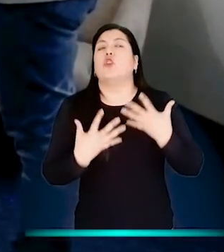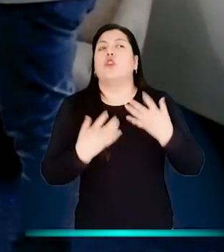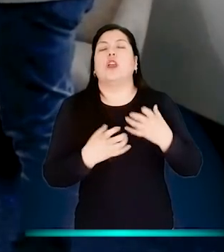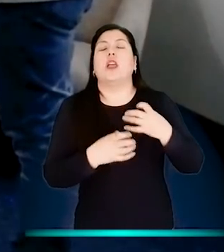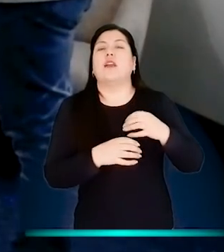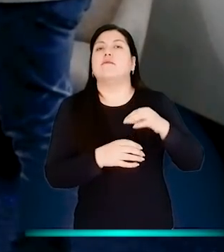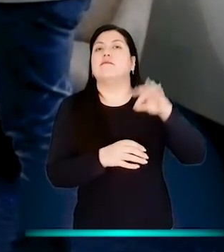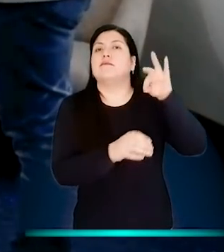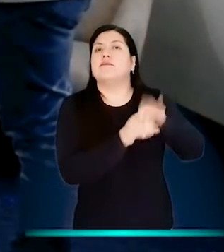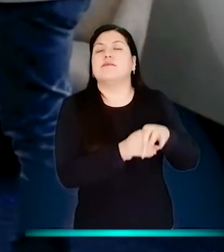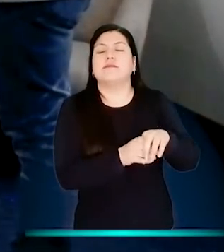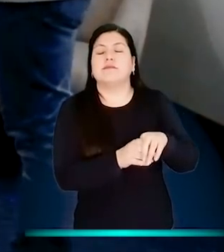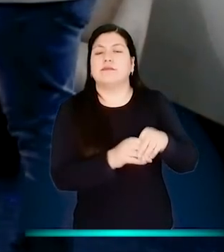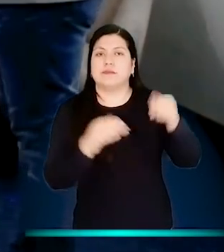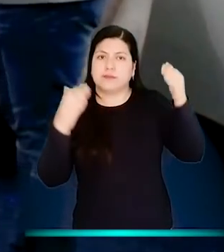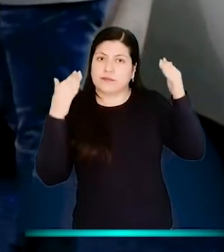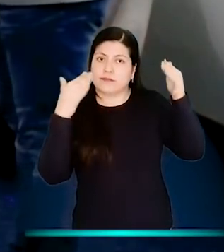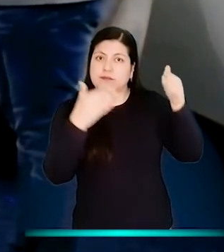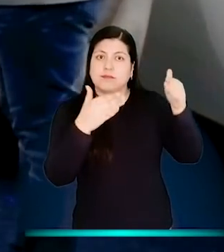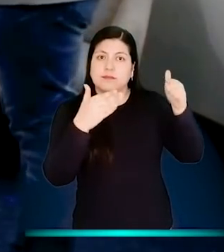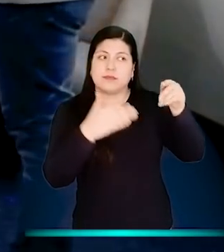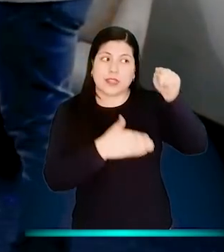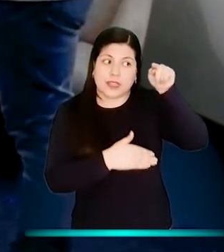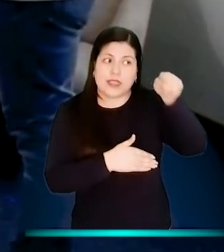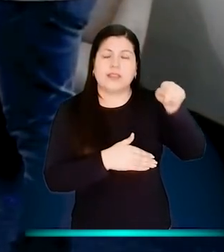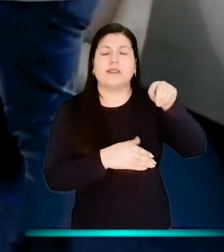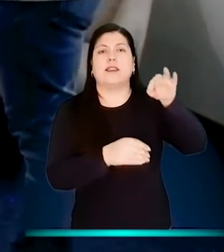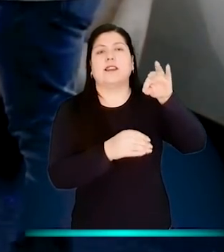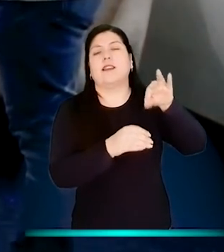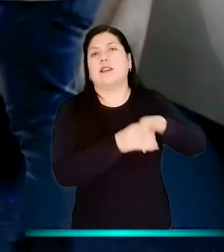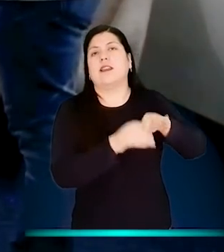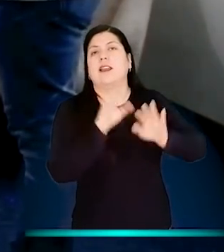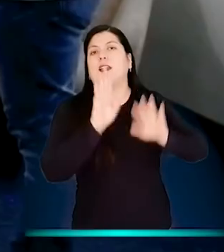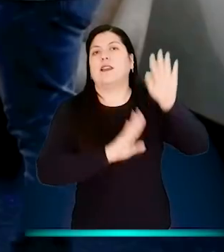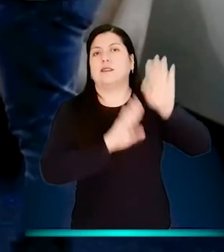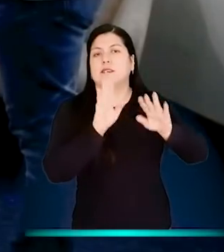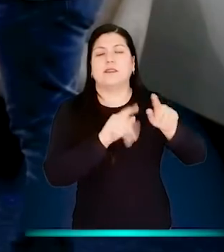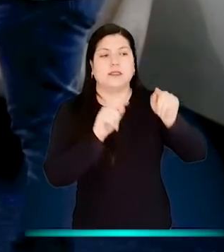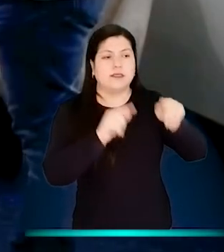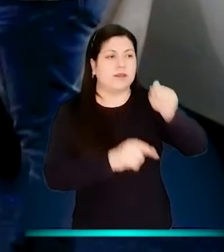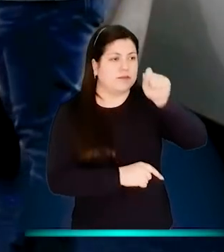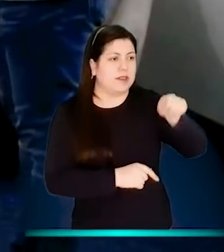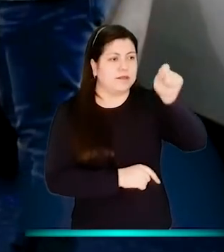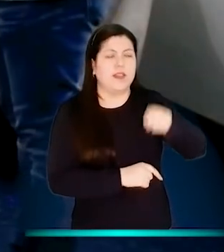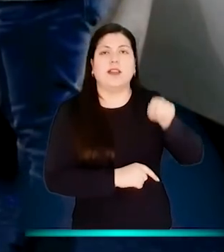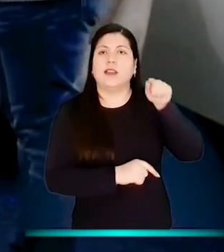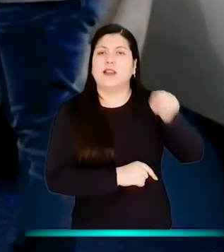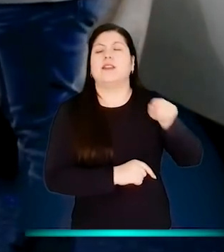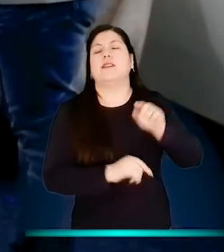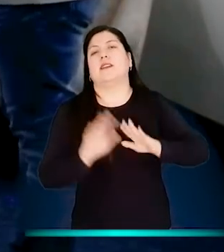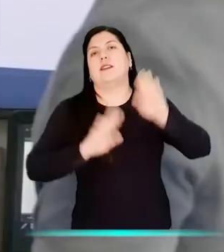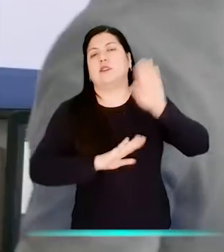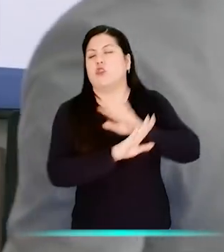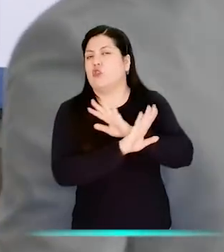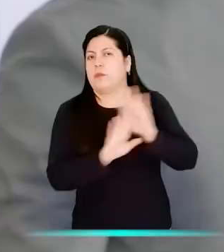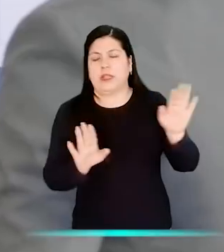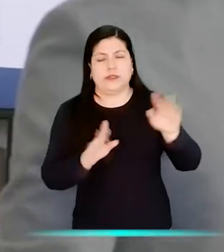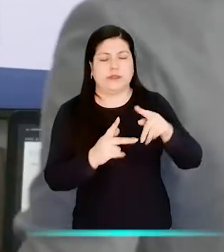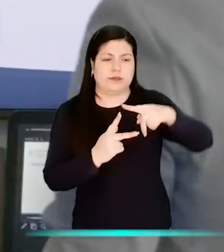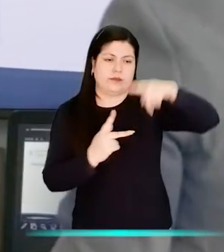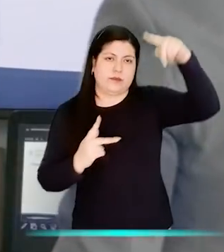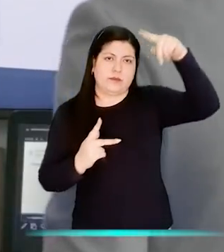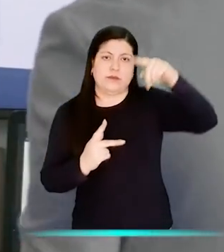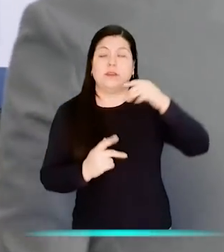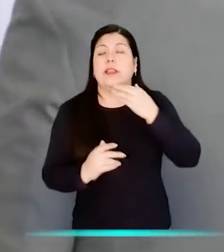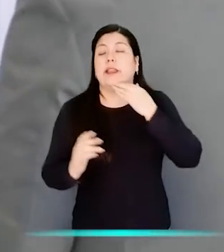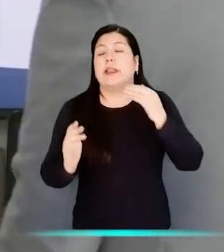la intención del elector directamente tiene que ir enfocada en ese candidato, en esa zona de marcación de ese candidato, no